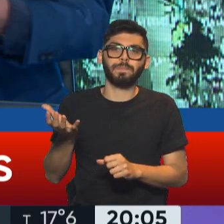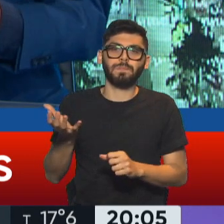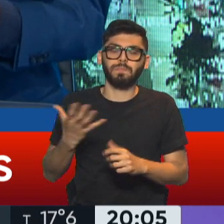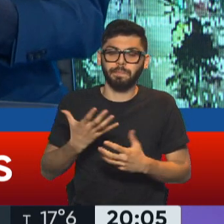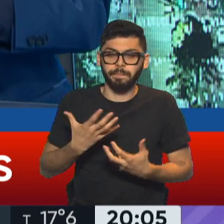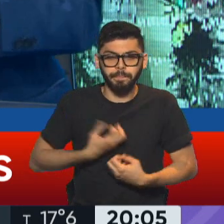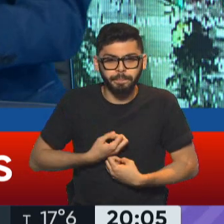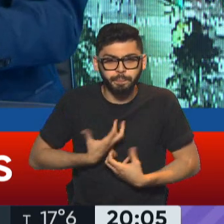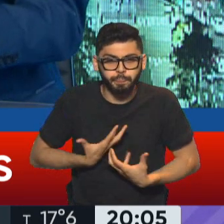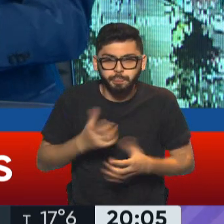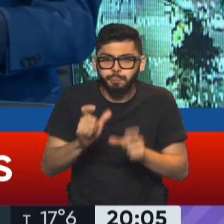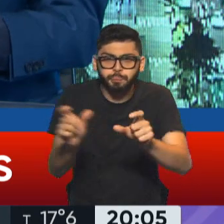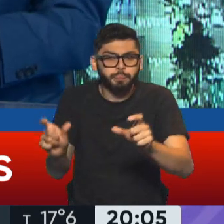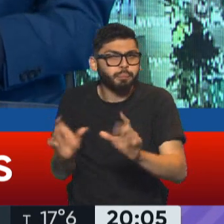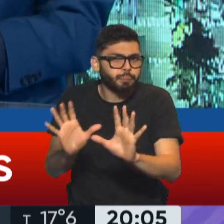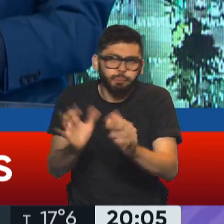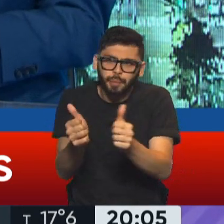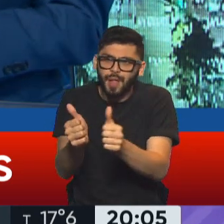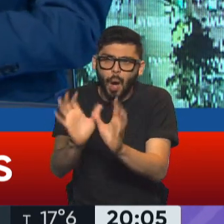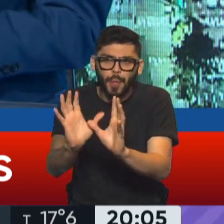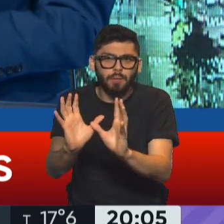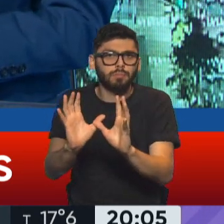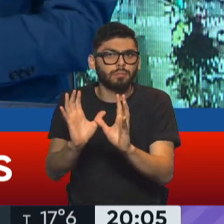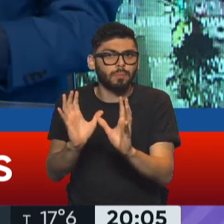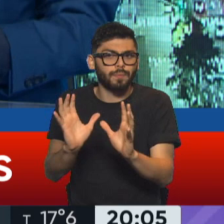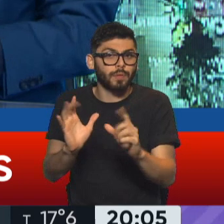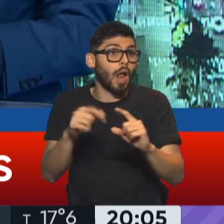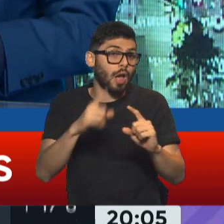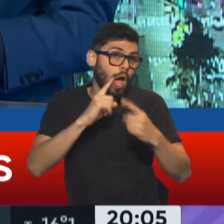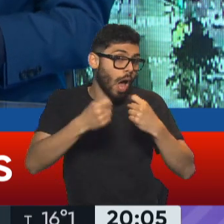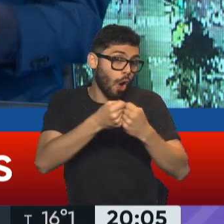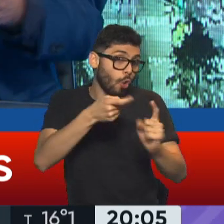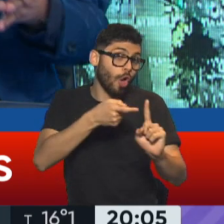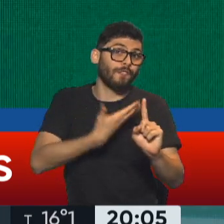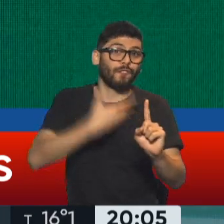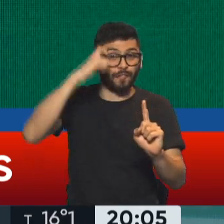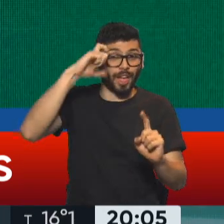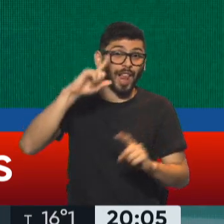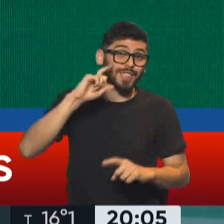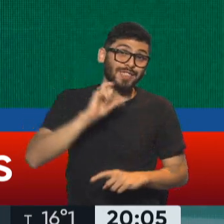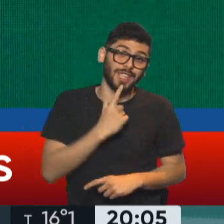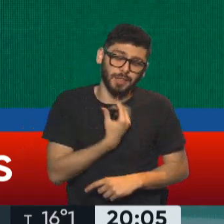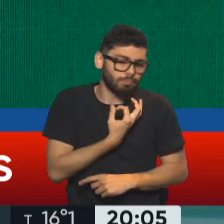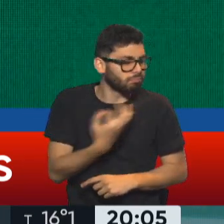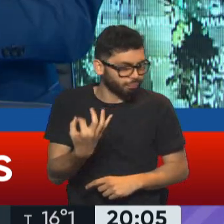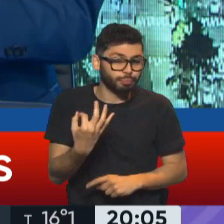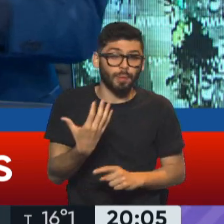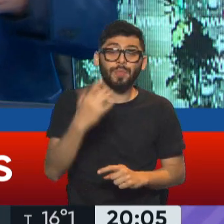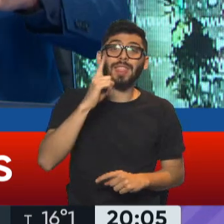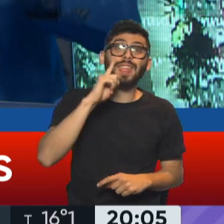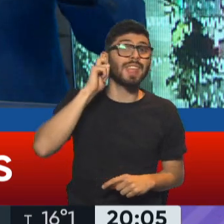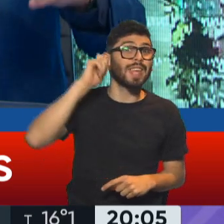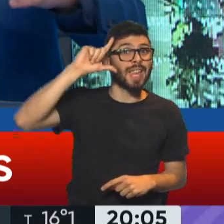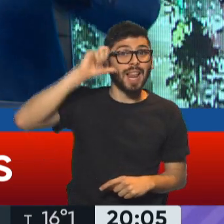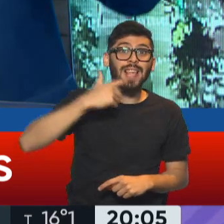lo que les pasa. Ahora bien, totalmente de acuerdo con vos, Felicitas, que Fernando Iglesias, que ha llamado a